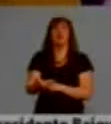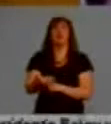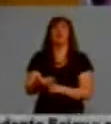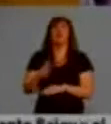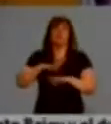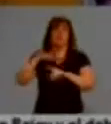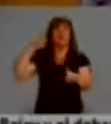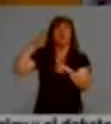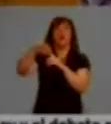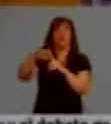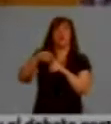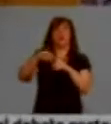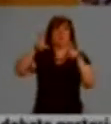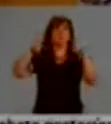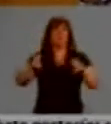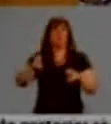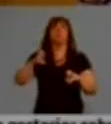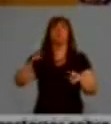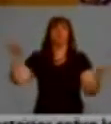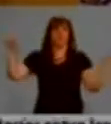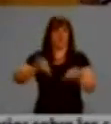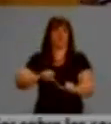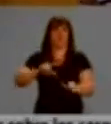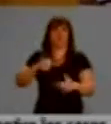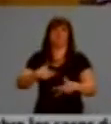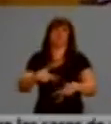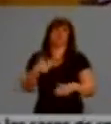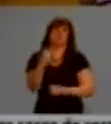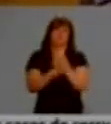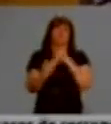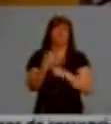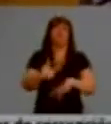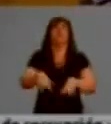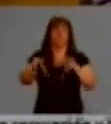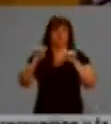crisis económica. Fin de la cita, señor Pérez Rubalcaba.